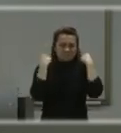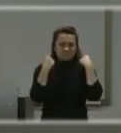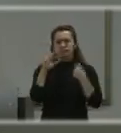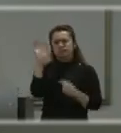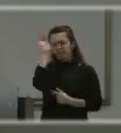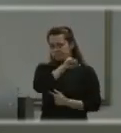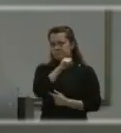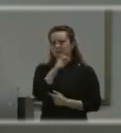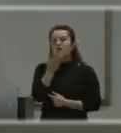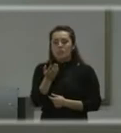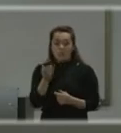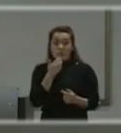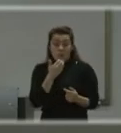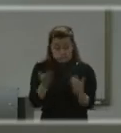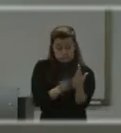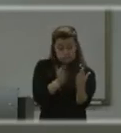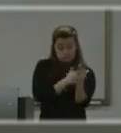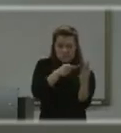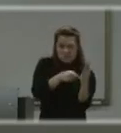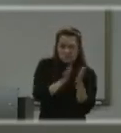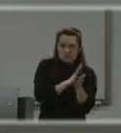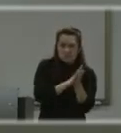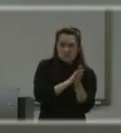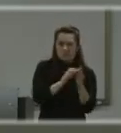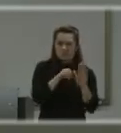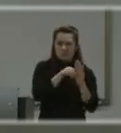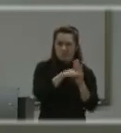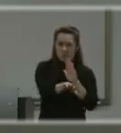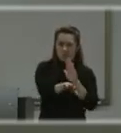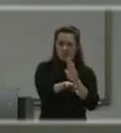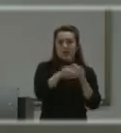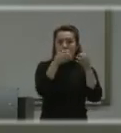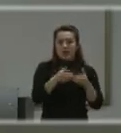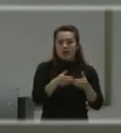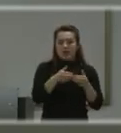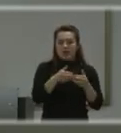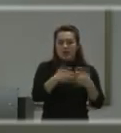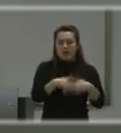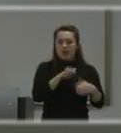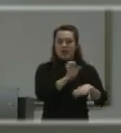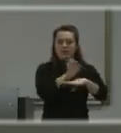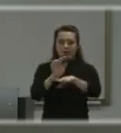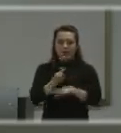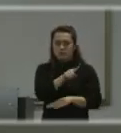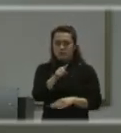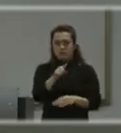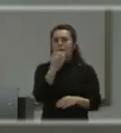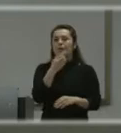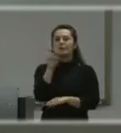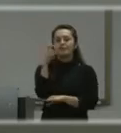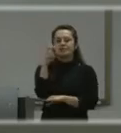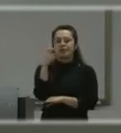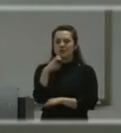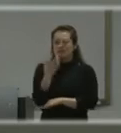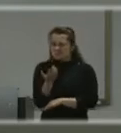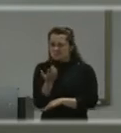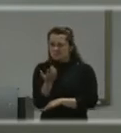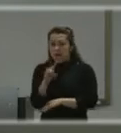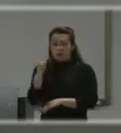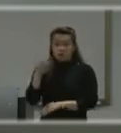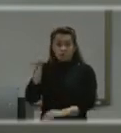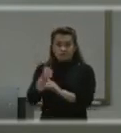nosotros hemos hecho es revisar, por ejemplo, la información pública de las entidades del gobierno colombiano. Entonces, la Fiscalía, por ejemplo, ¿qué hacer en caso de